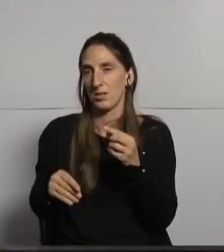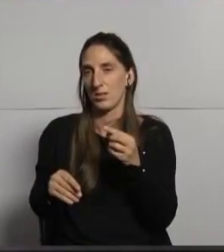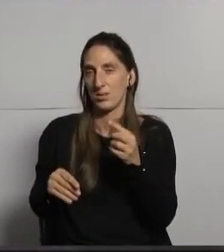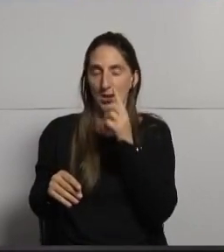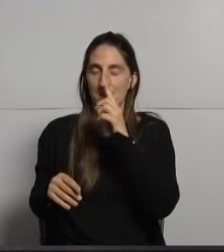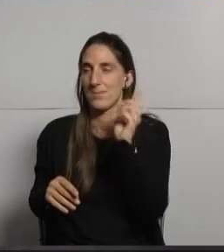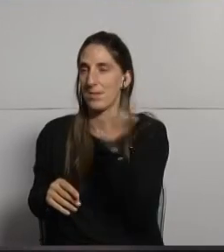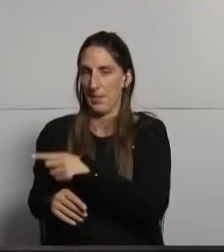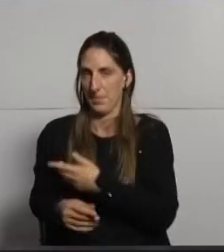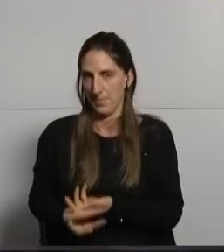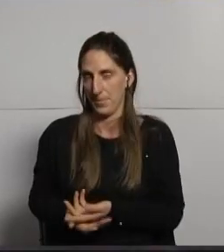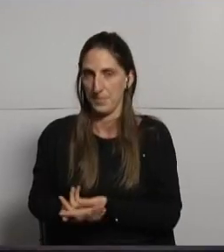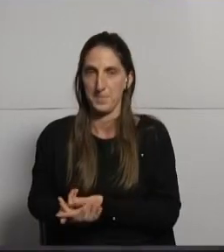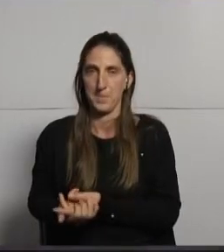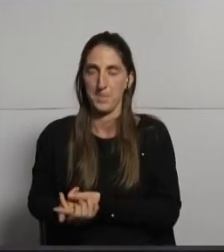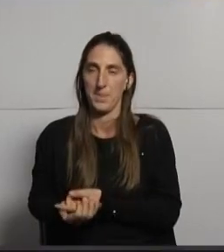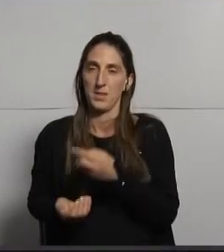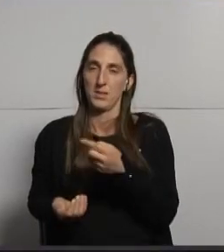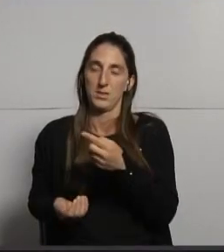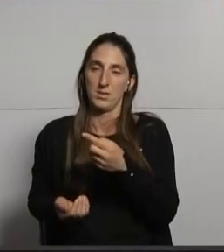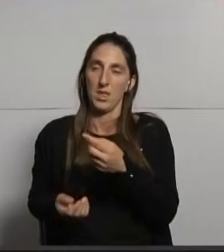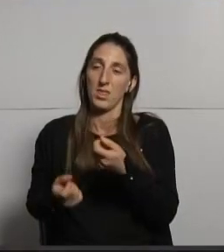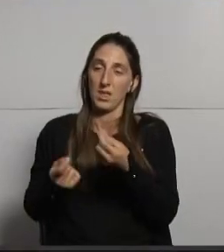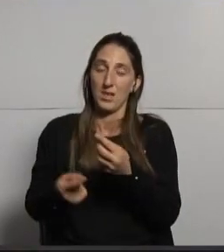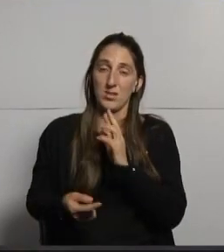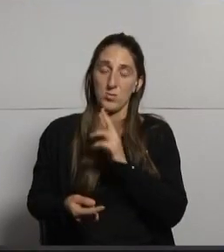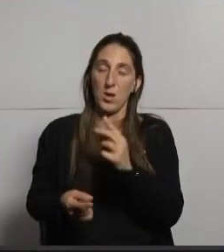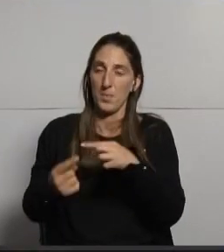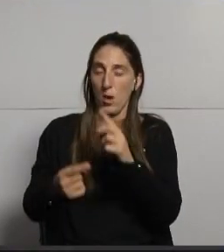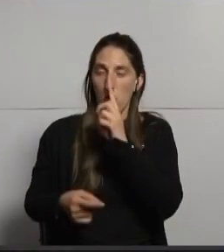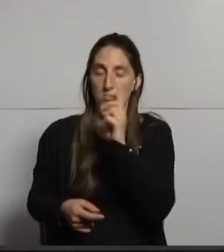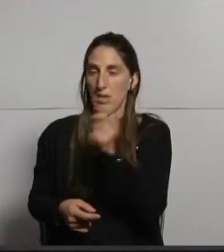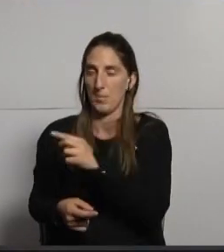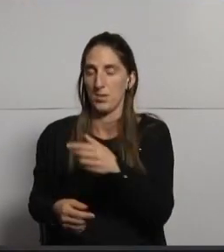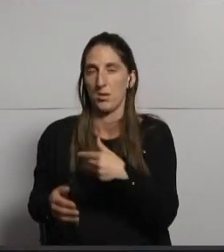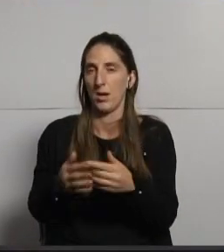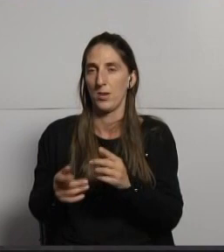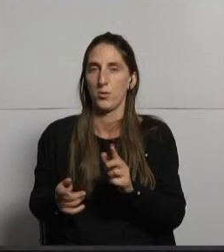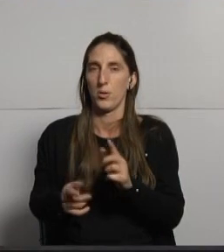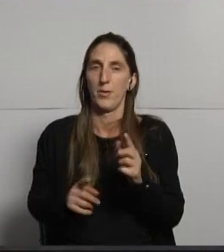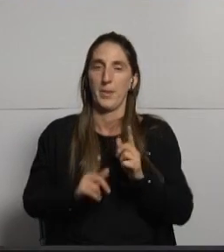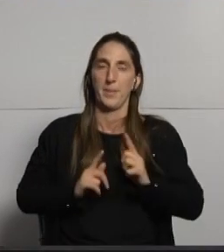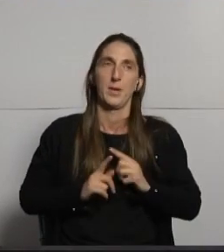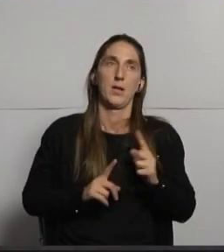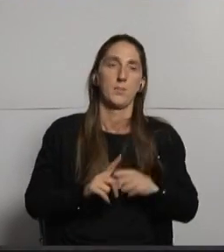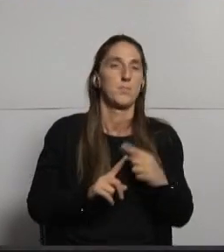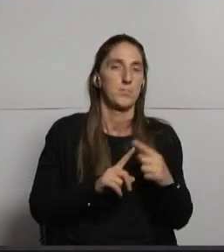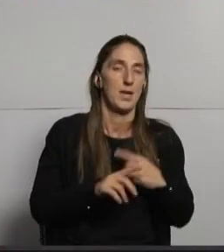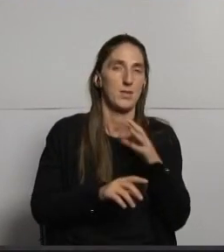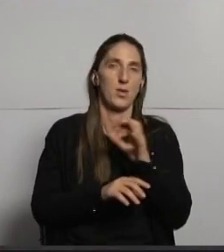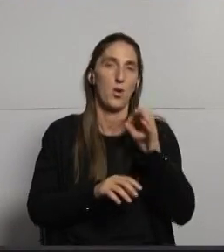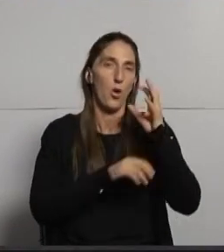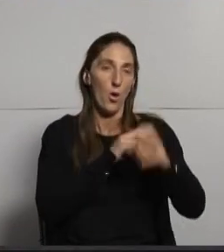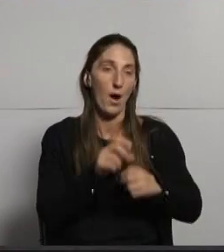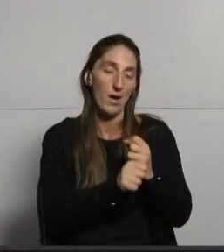más ágil. Eventualmente obtienen resultados, pero en el corto plazo. ¿Sí? No esperan meses o años para probar